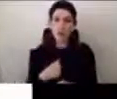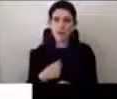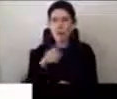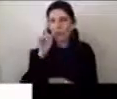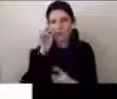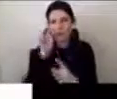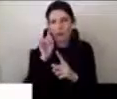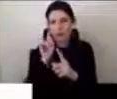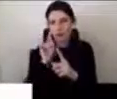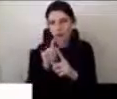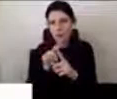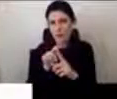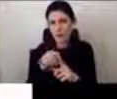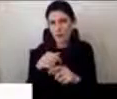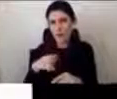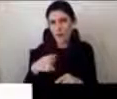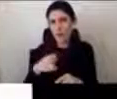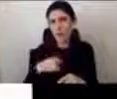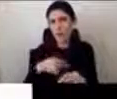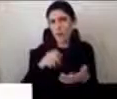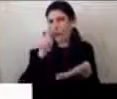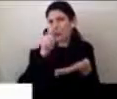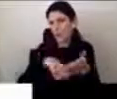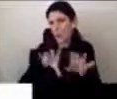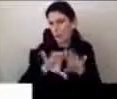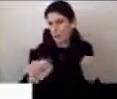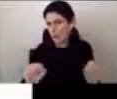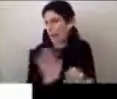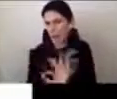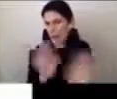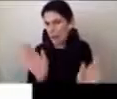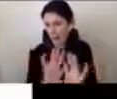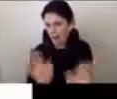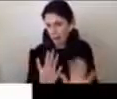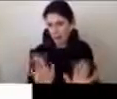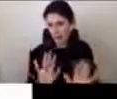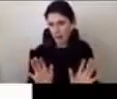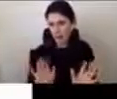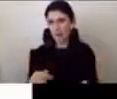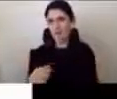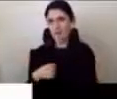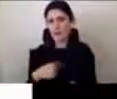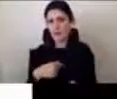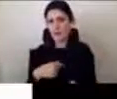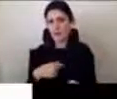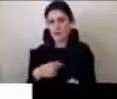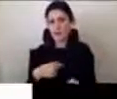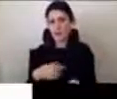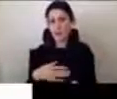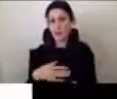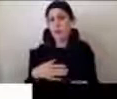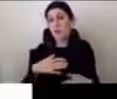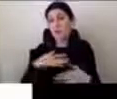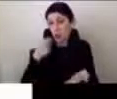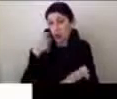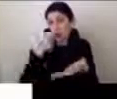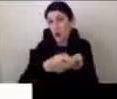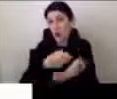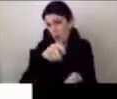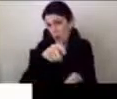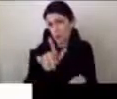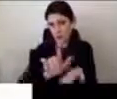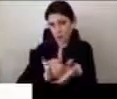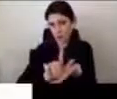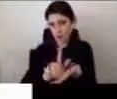ningún compromiso contractual con la tienda ni nada. La recomendación es solo como cliente, y